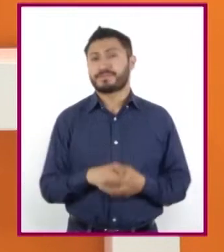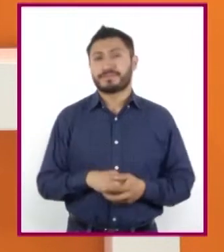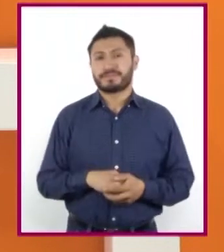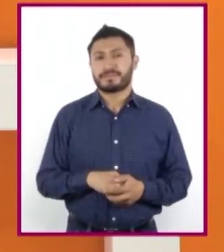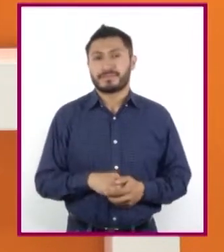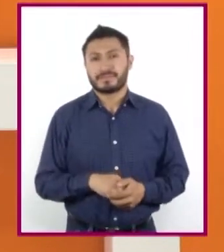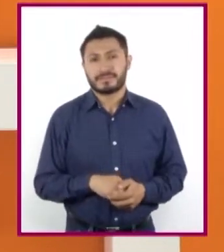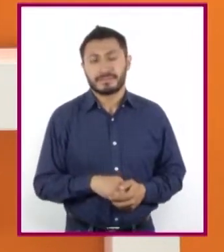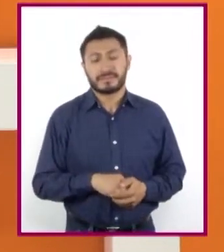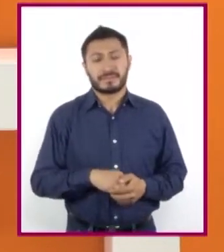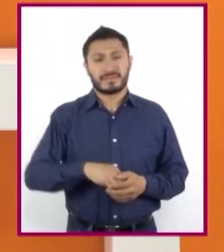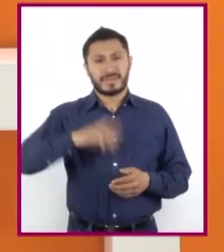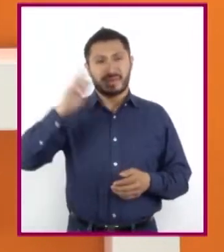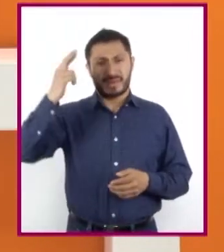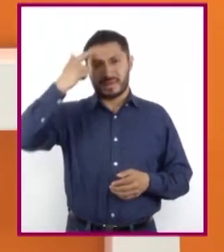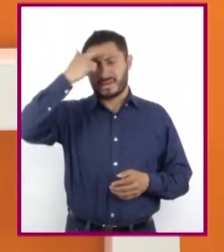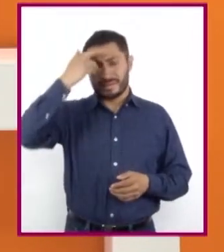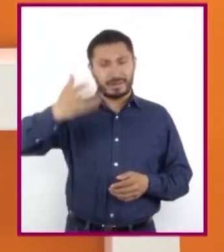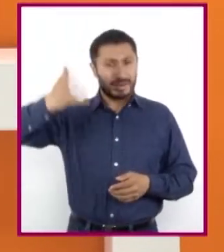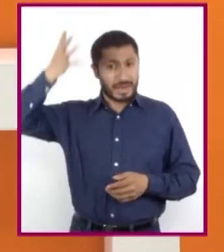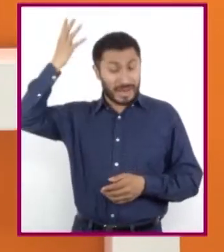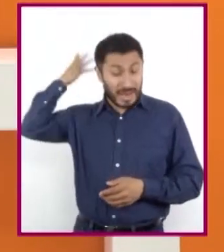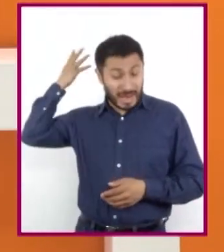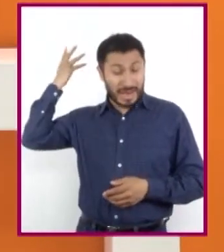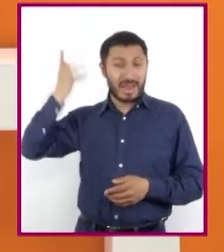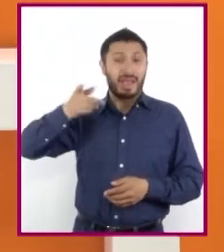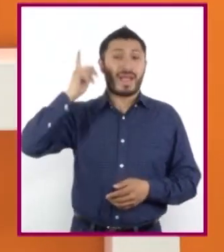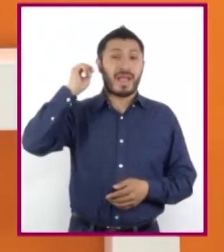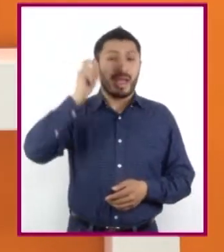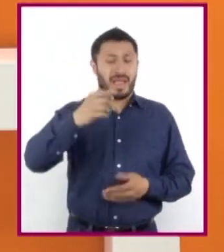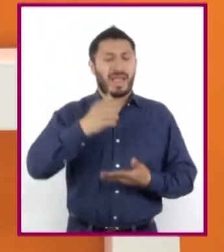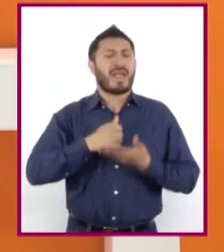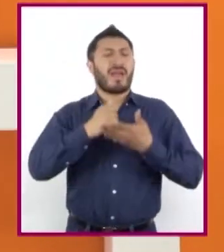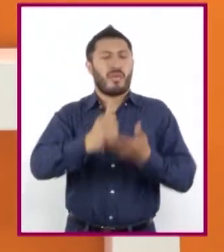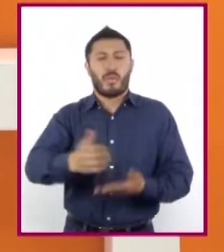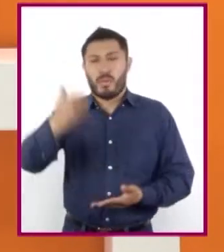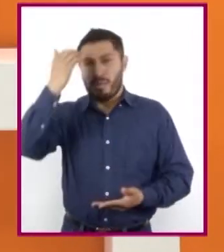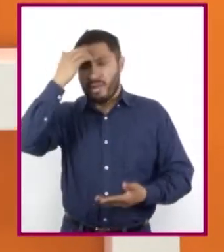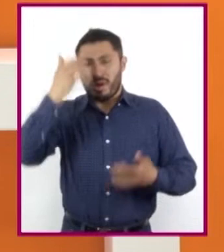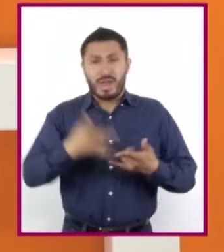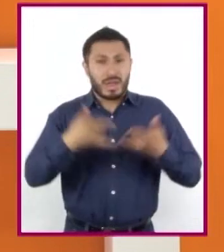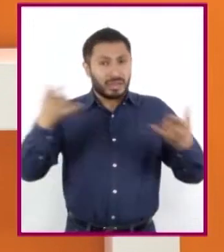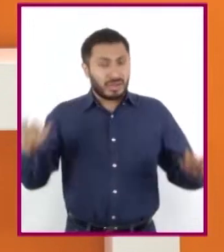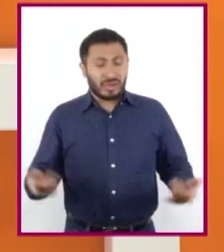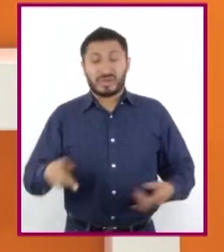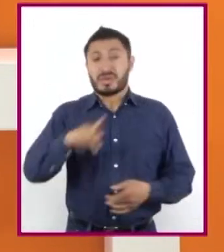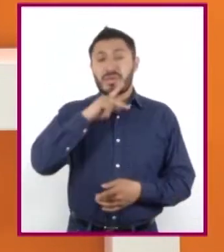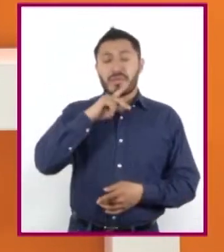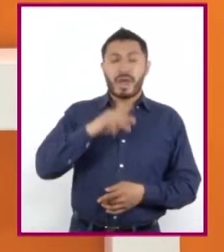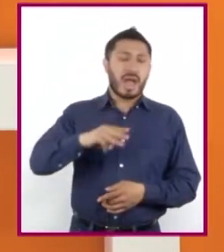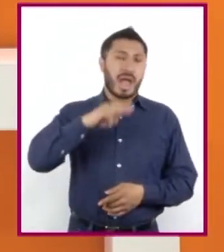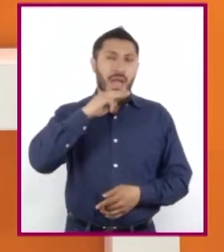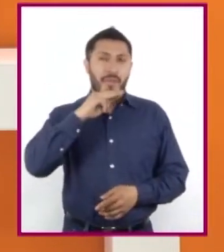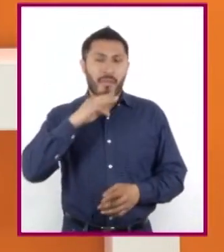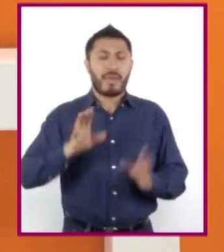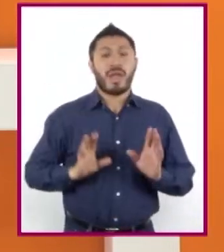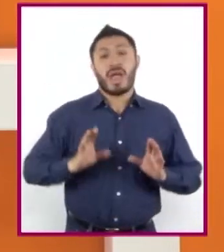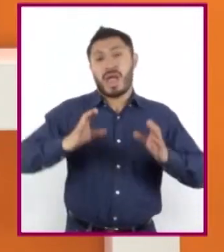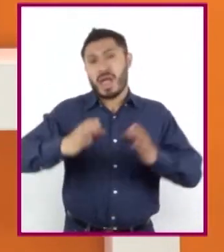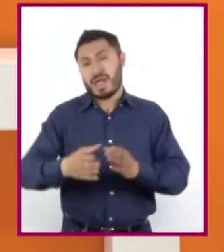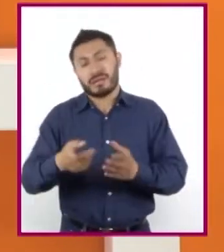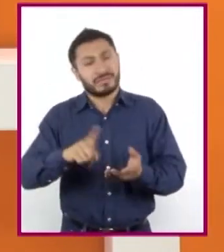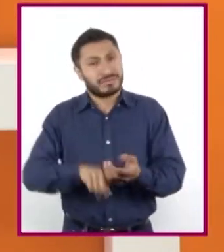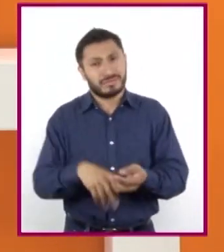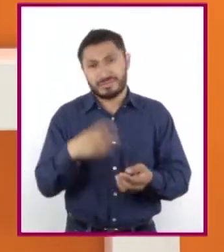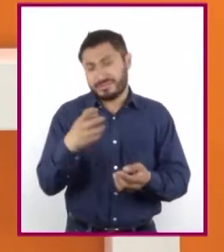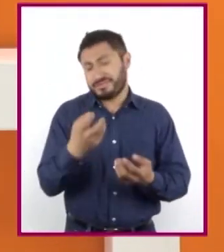Acercarnos al pasado nos permite conocer nuestra historia, la de nuestros padres y de la comunidad donde vivimos. Para